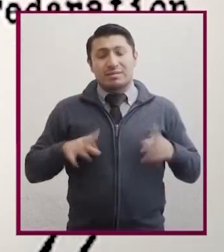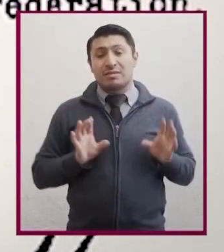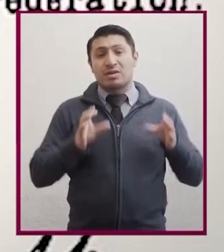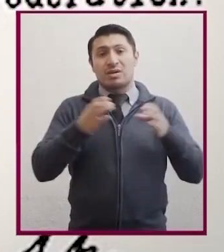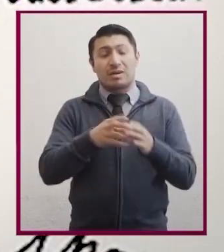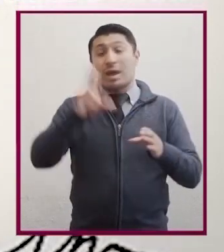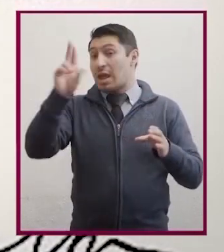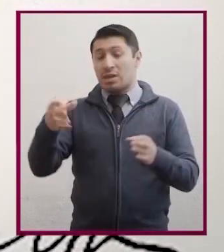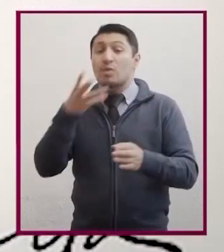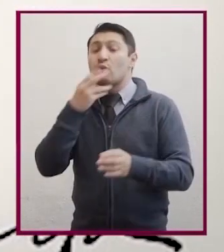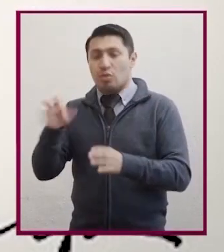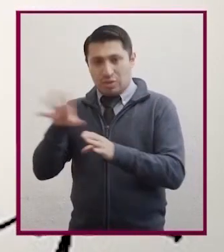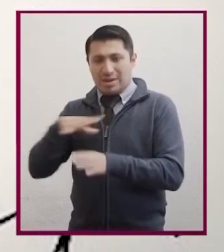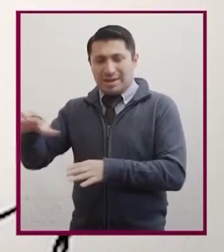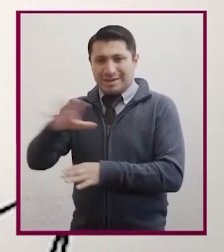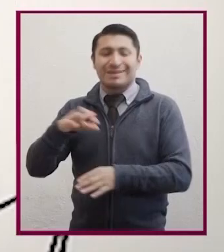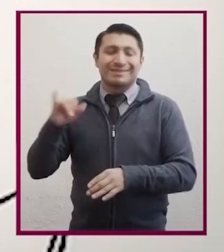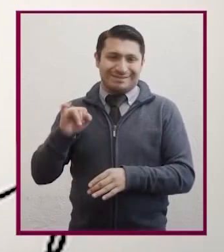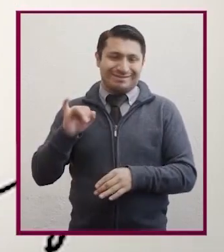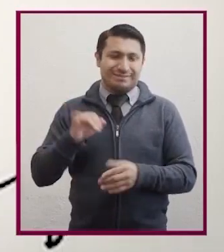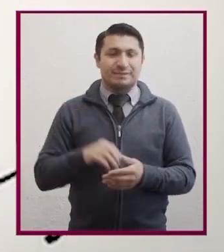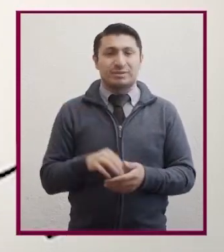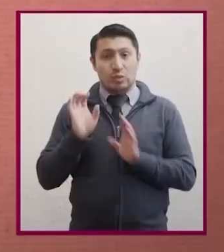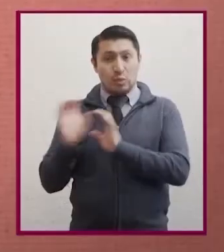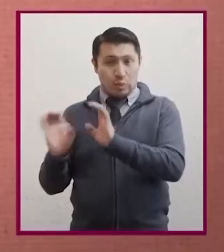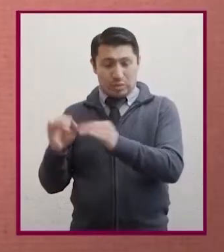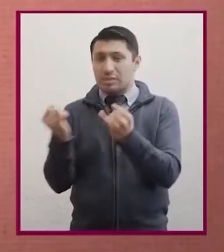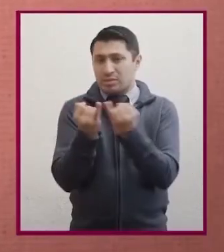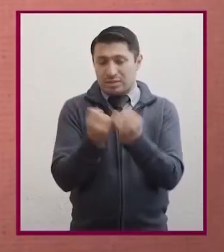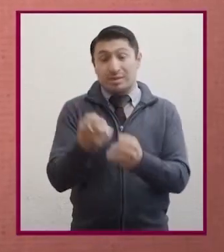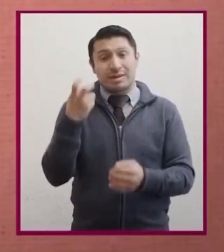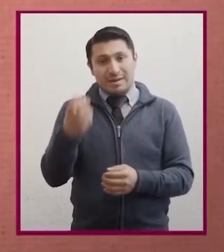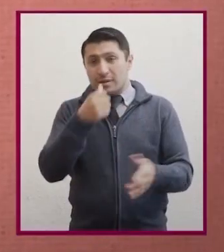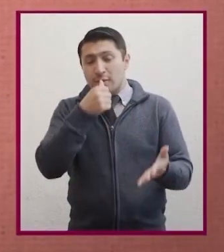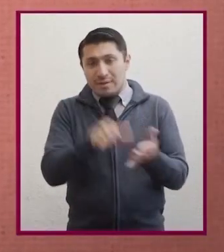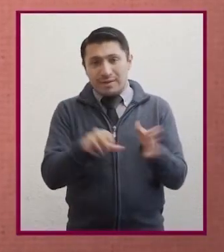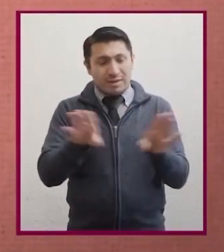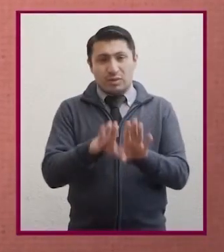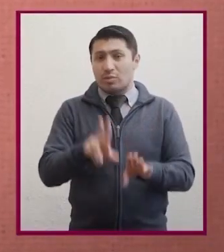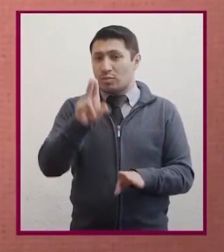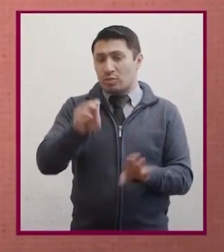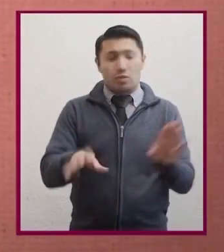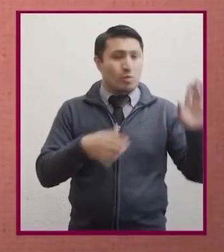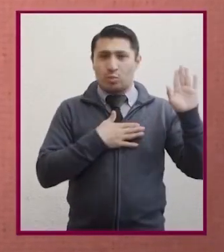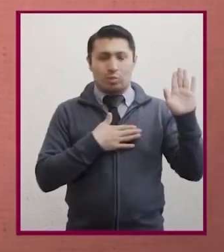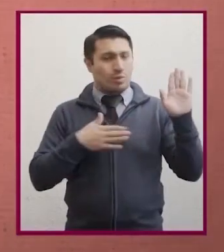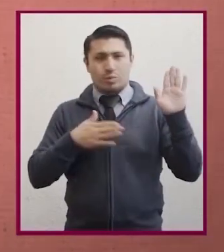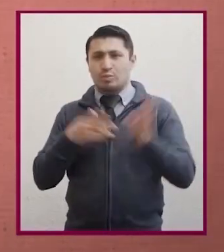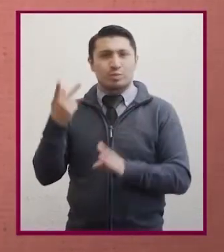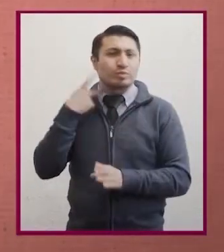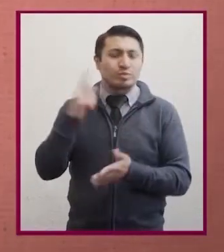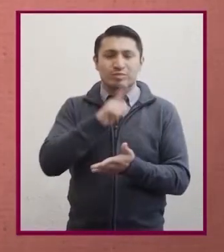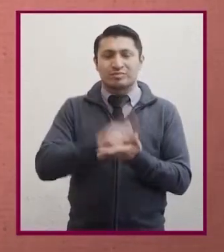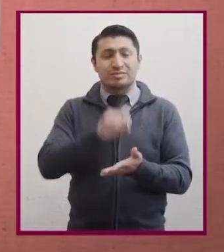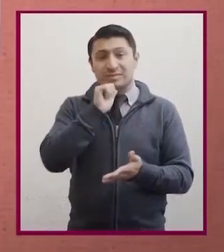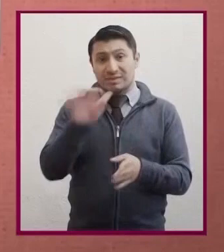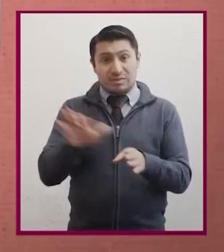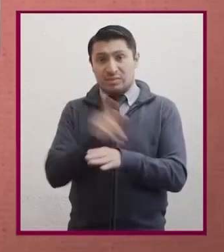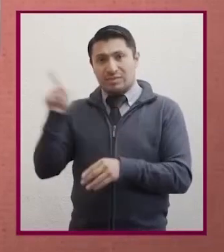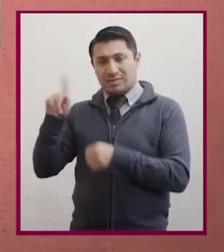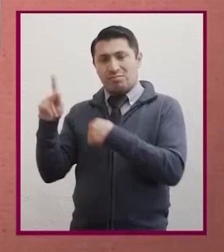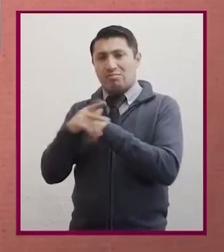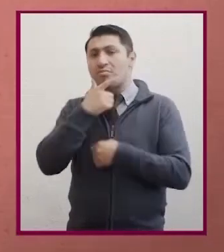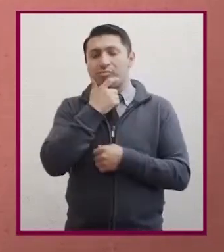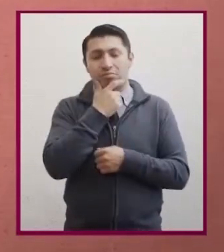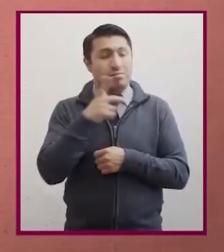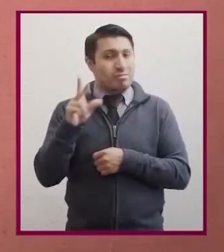comunidades no judías existentes en Palestina. Este comunicado no implicaba ningún compromiso legal, ya que los británicos aún no